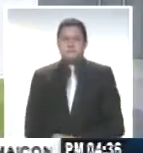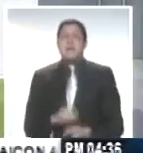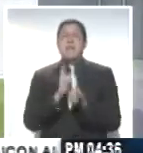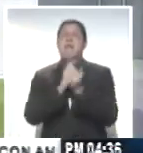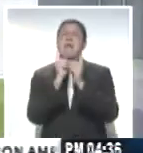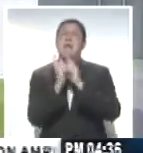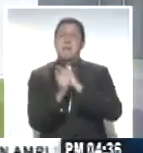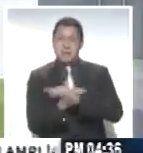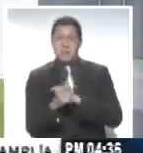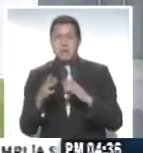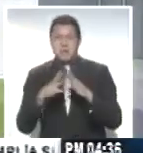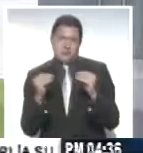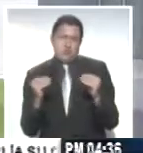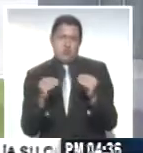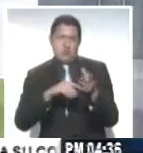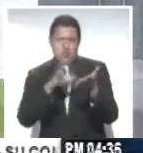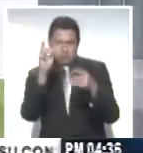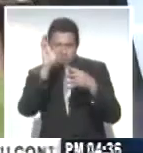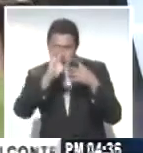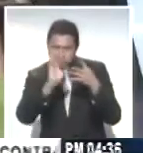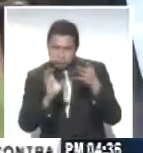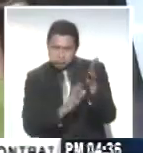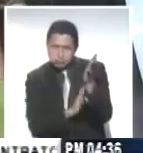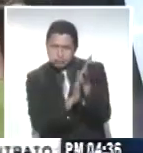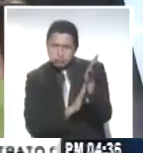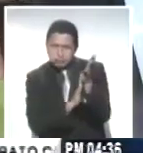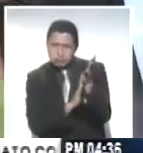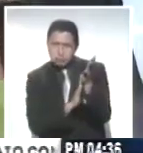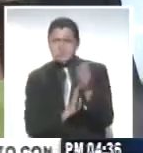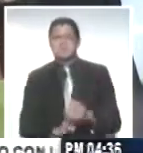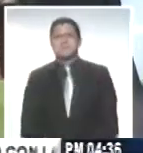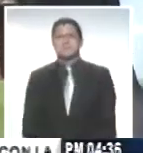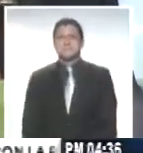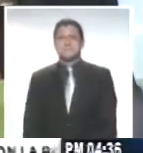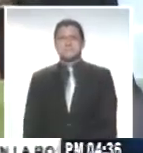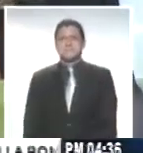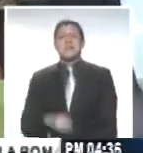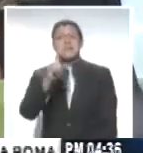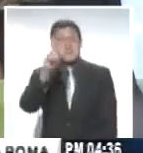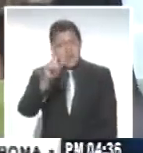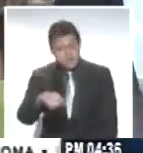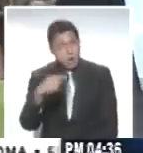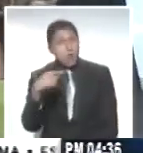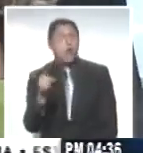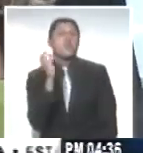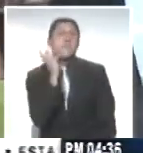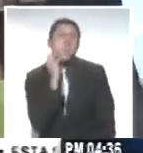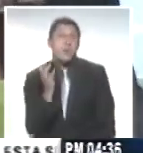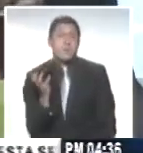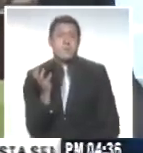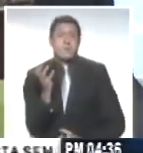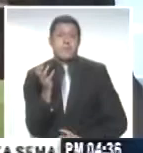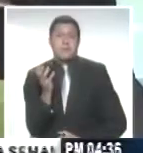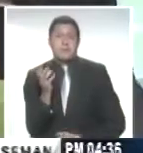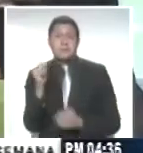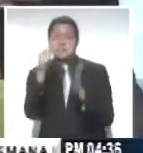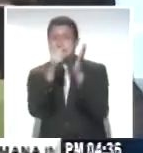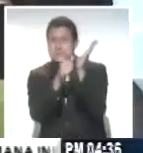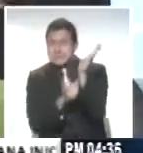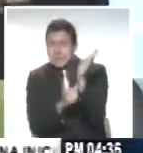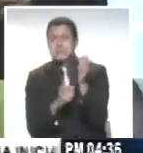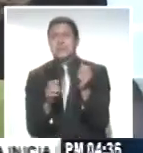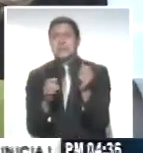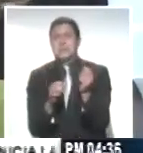altera todo lo que es la estructura de la parte del ligamento anular del carpo. Además de ello, podemos encontrar